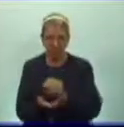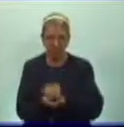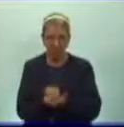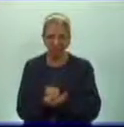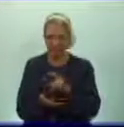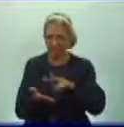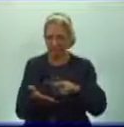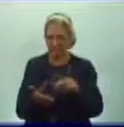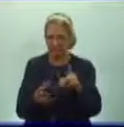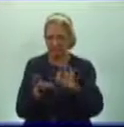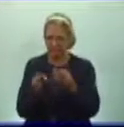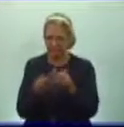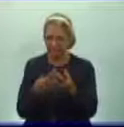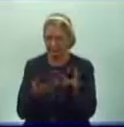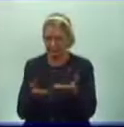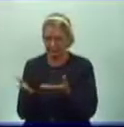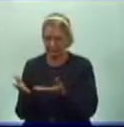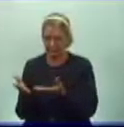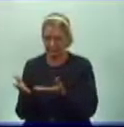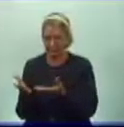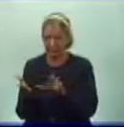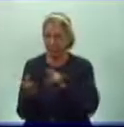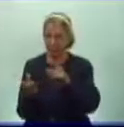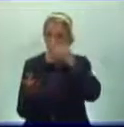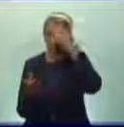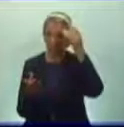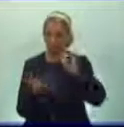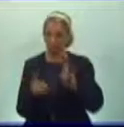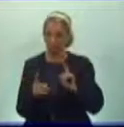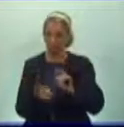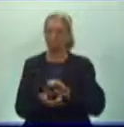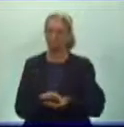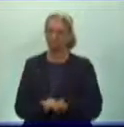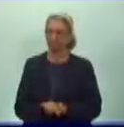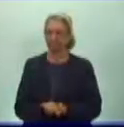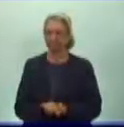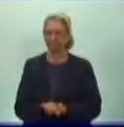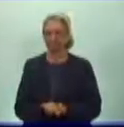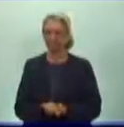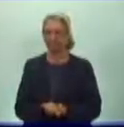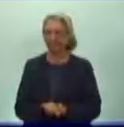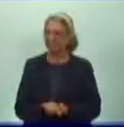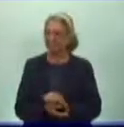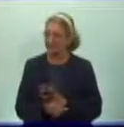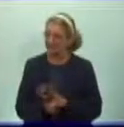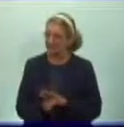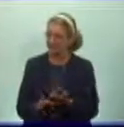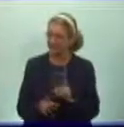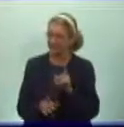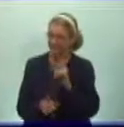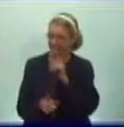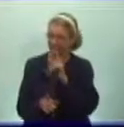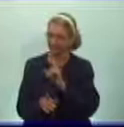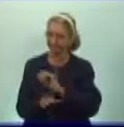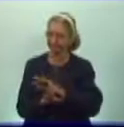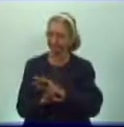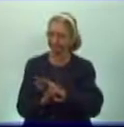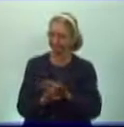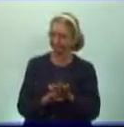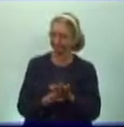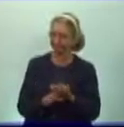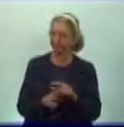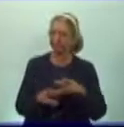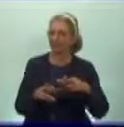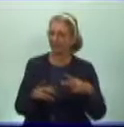Léanselo a sus familiares para que no lo olviden. Y ahora, después de haber leído este recuadro y haberlo repetido